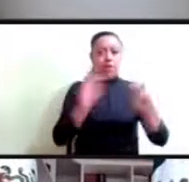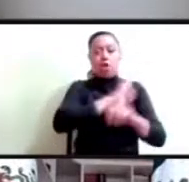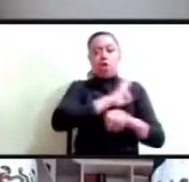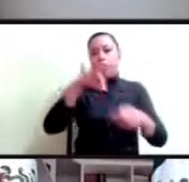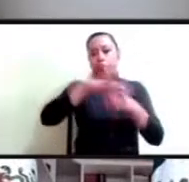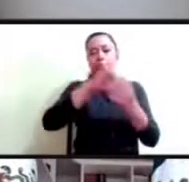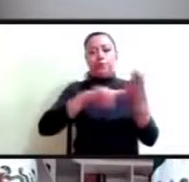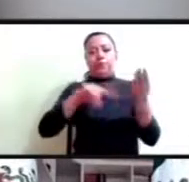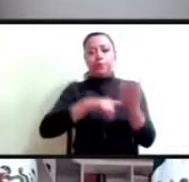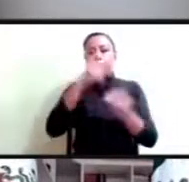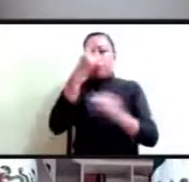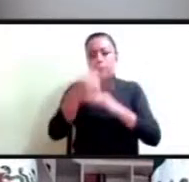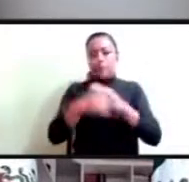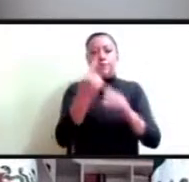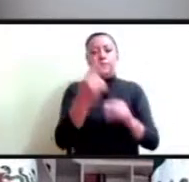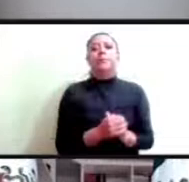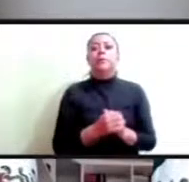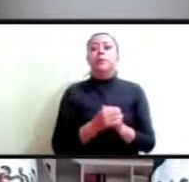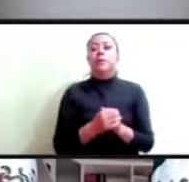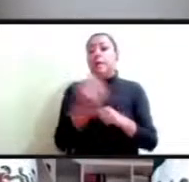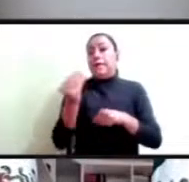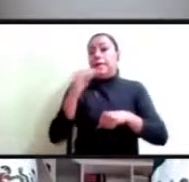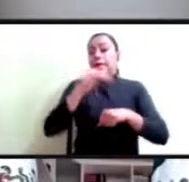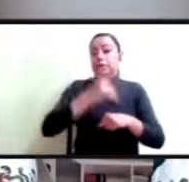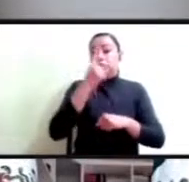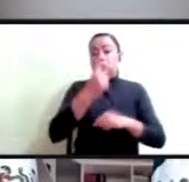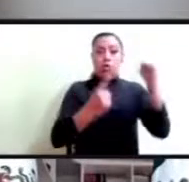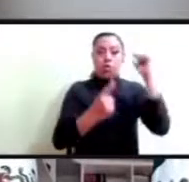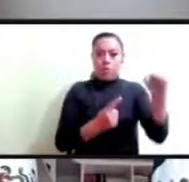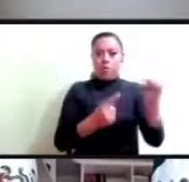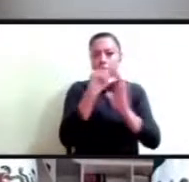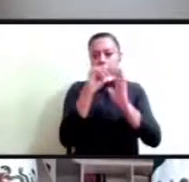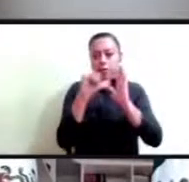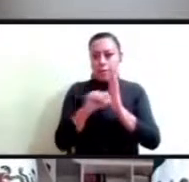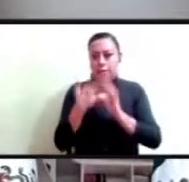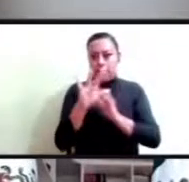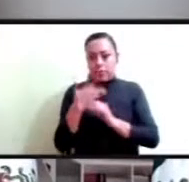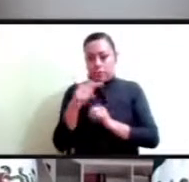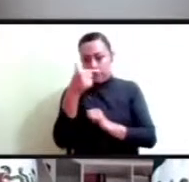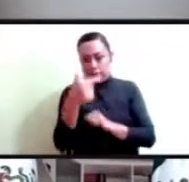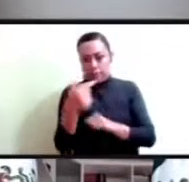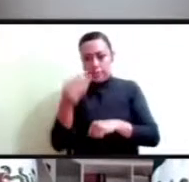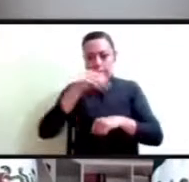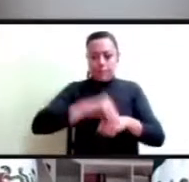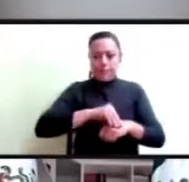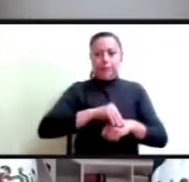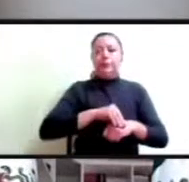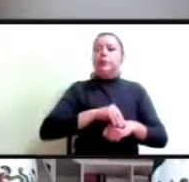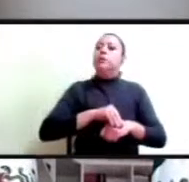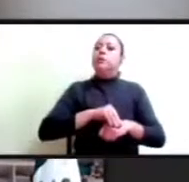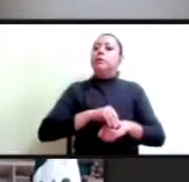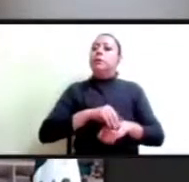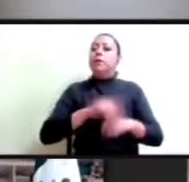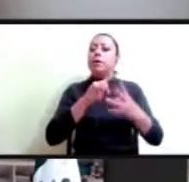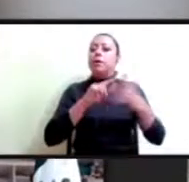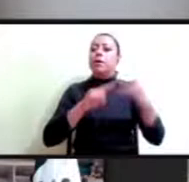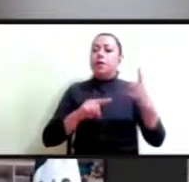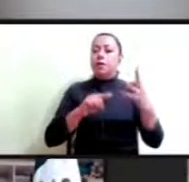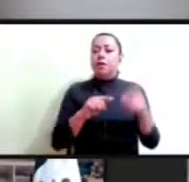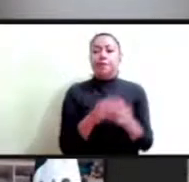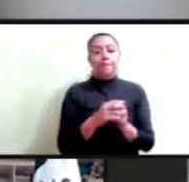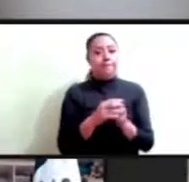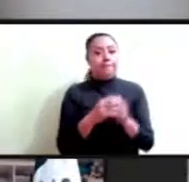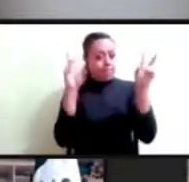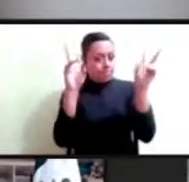solo acto. Y la adición de un párrafo al artículo 57 que señale que tratándose de asuntos que versen sobre la misma materia y posteriormente